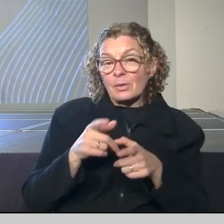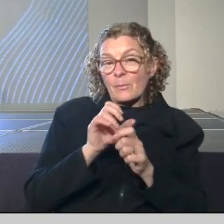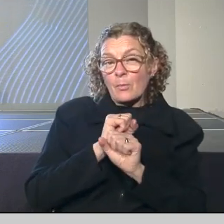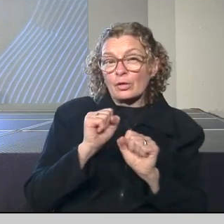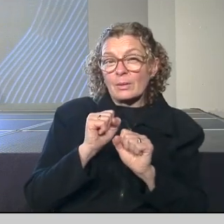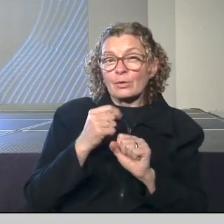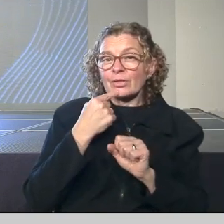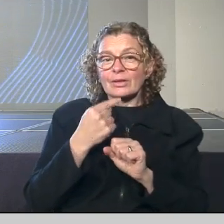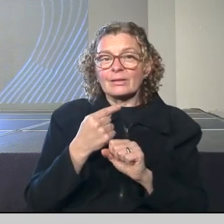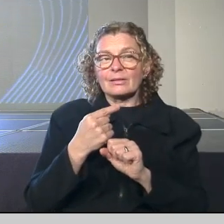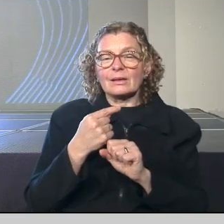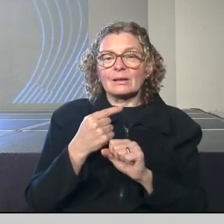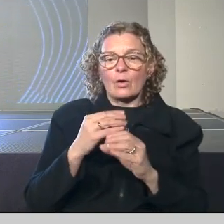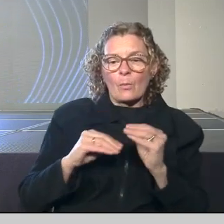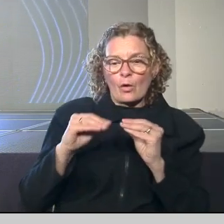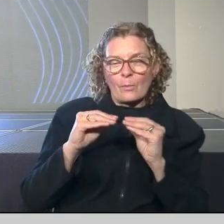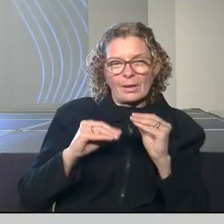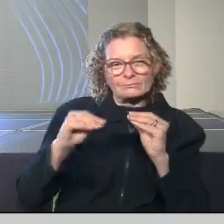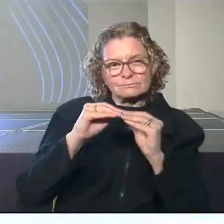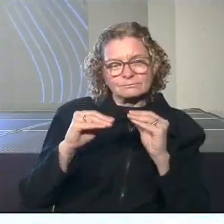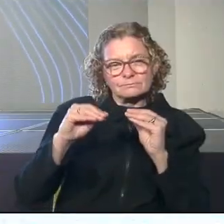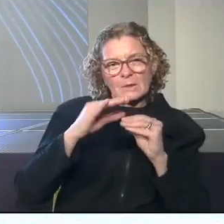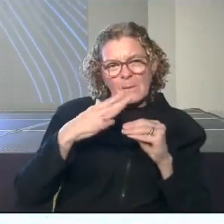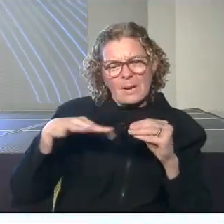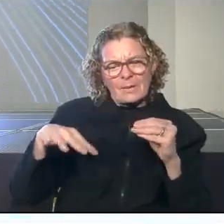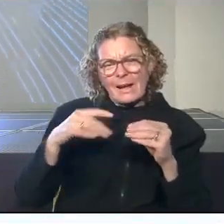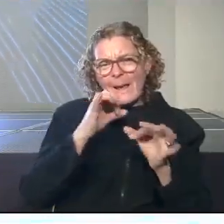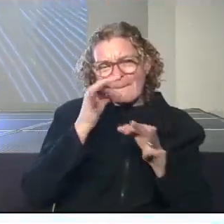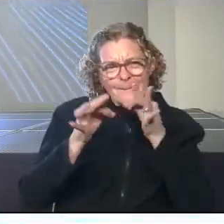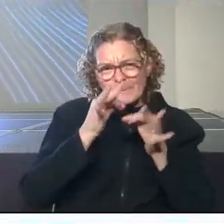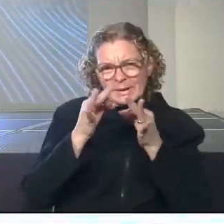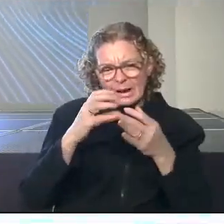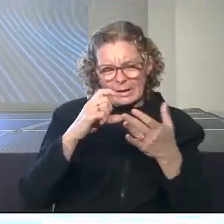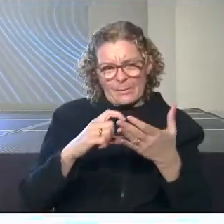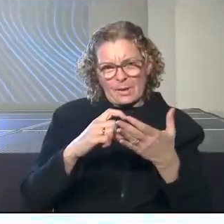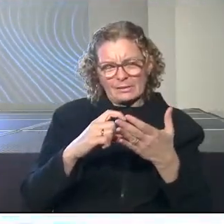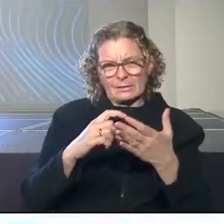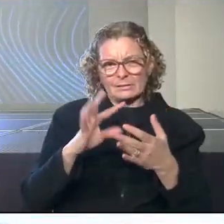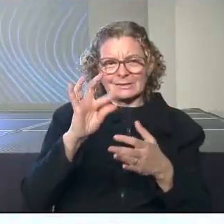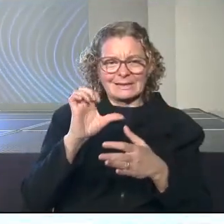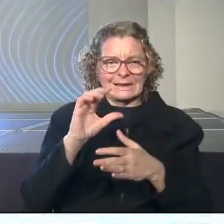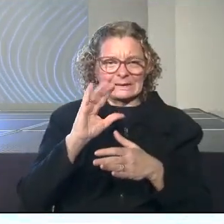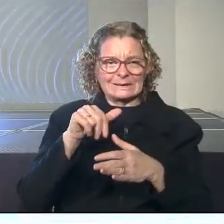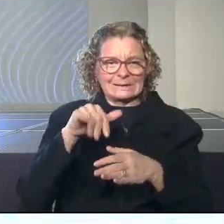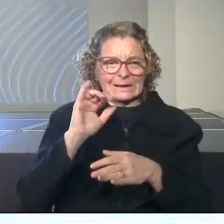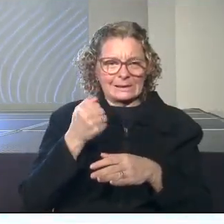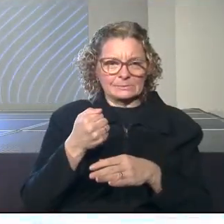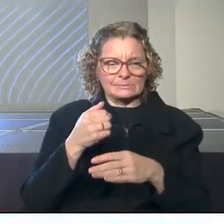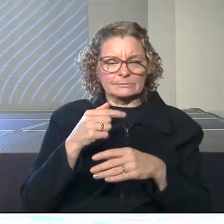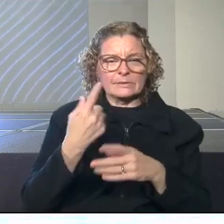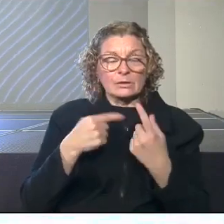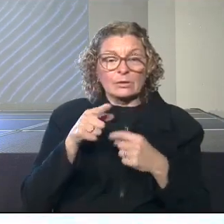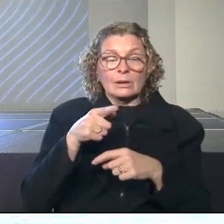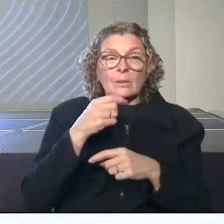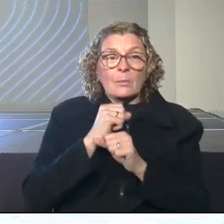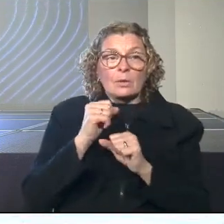y recomendamos poder completar la mayor cantidad de atributos posibles en el espacio de ficha técnica. Bueno, entonces,